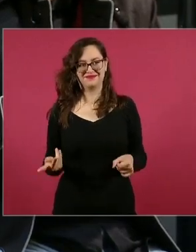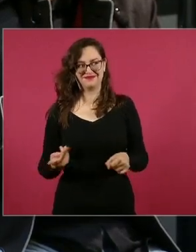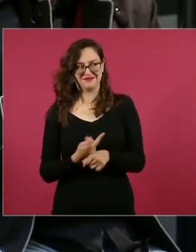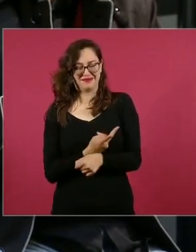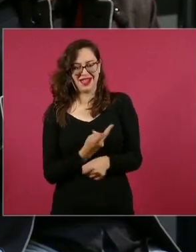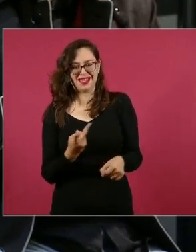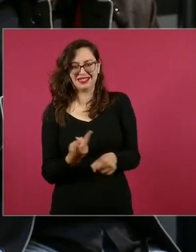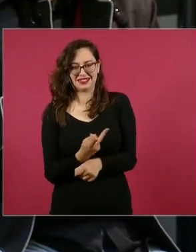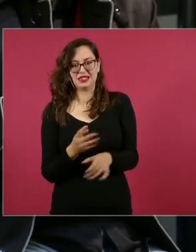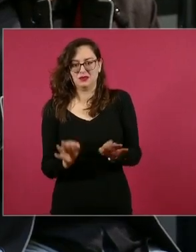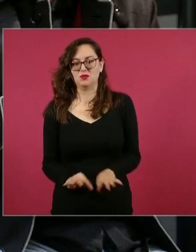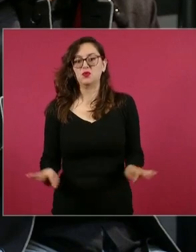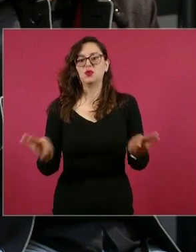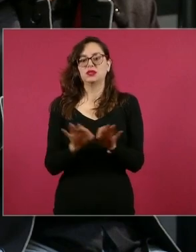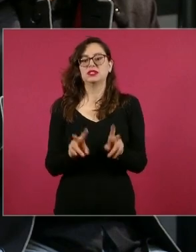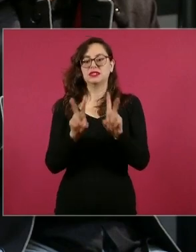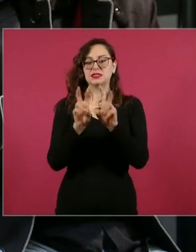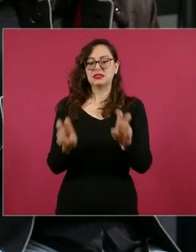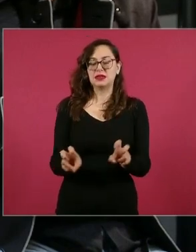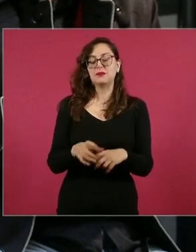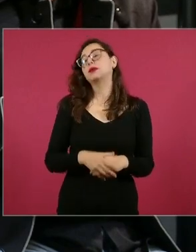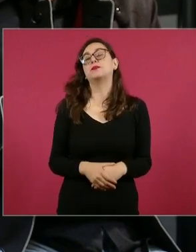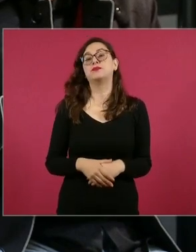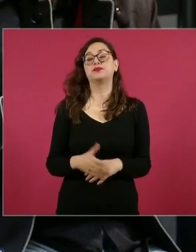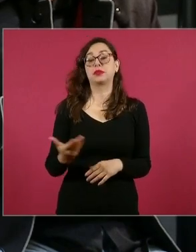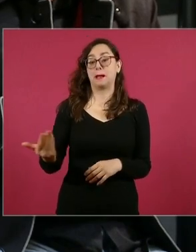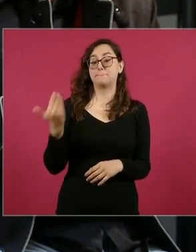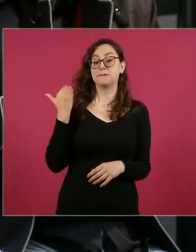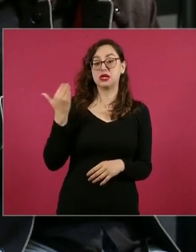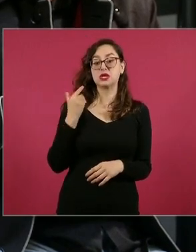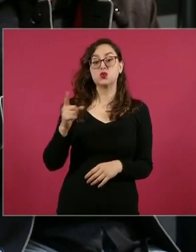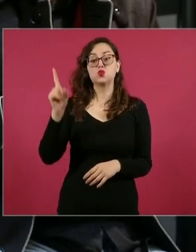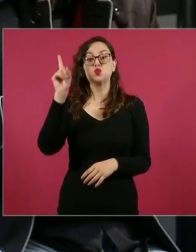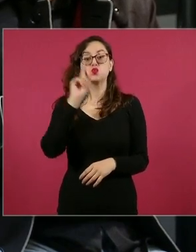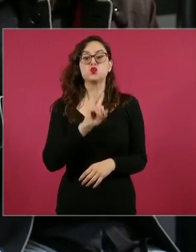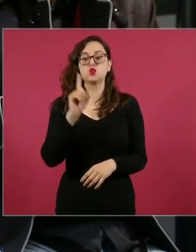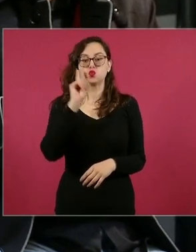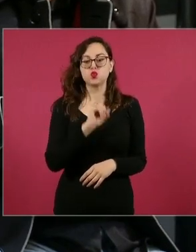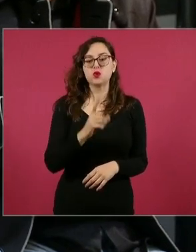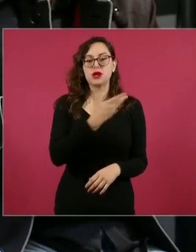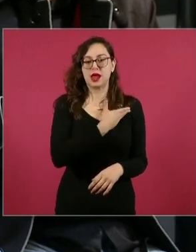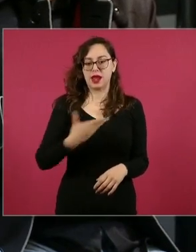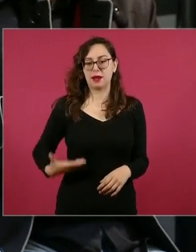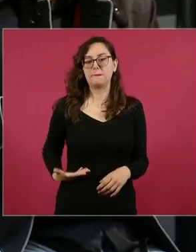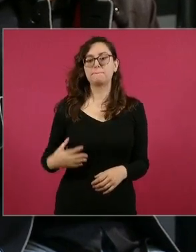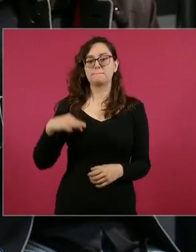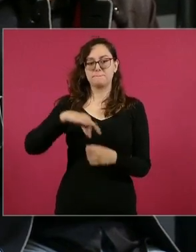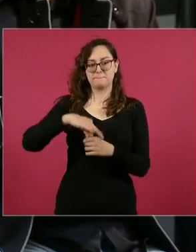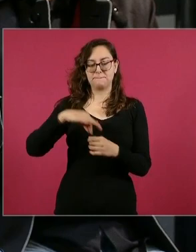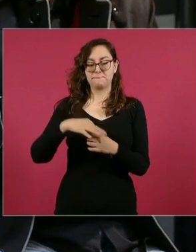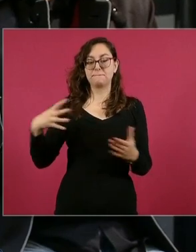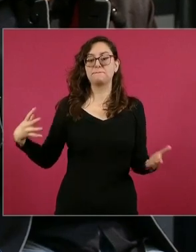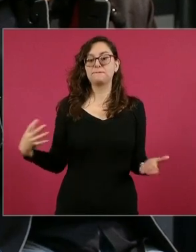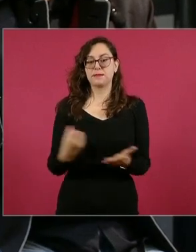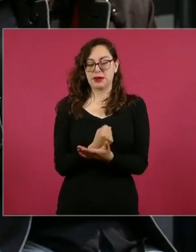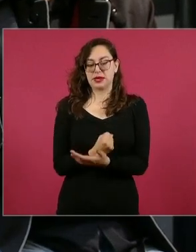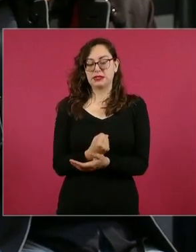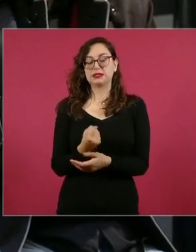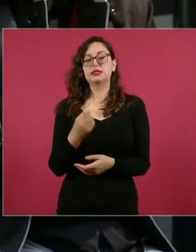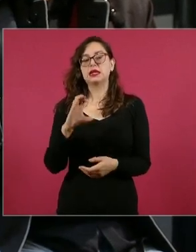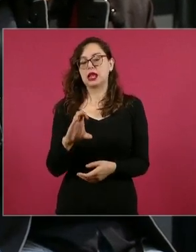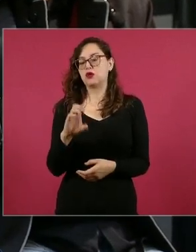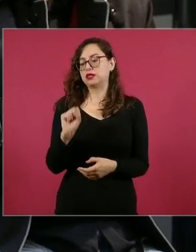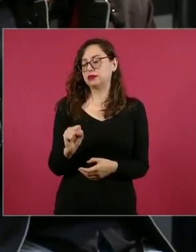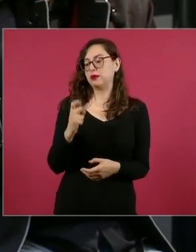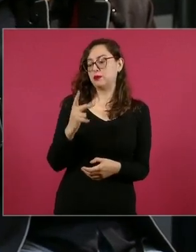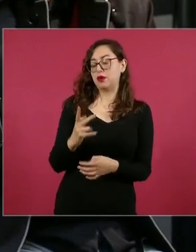mañaneras eh estarían establecidas como hasta ahora y eso lleva a pensar que acciones